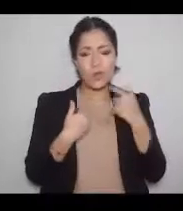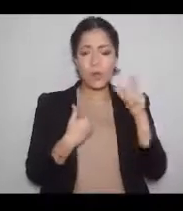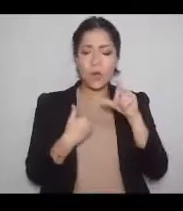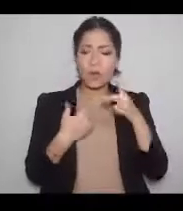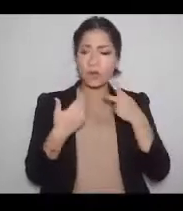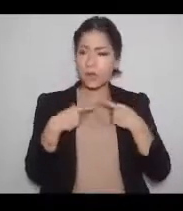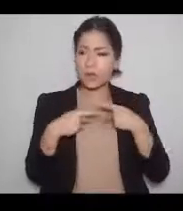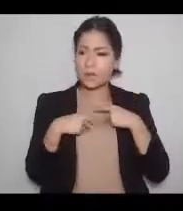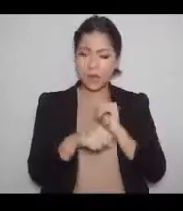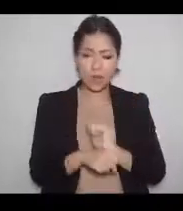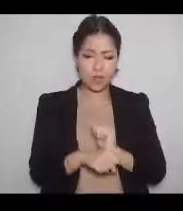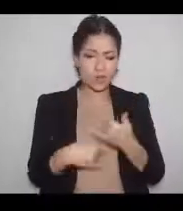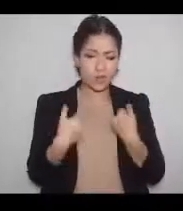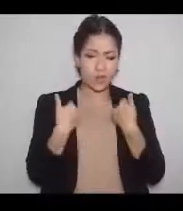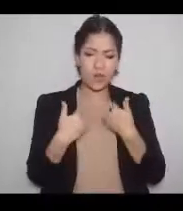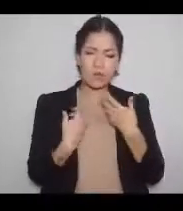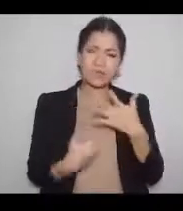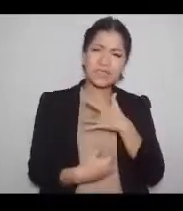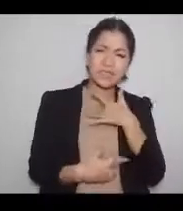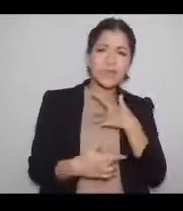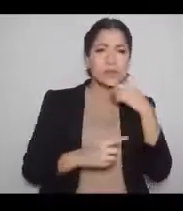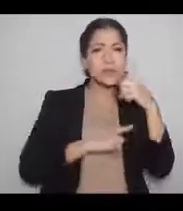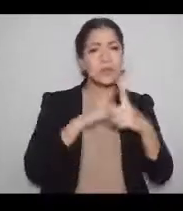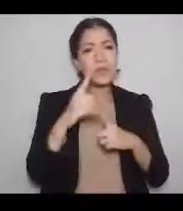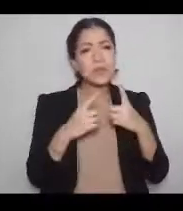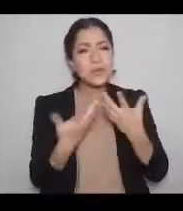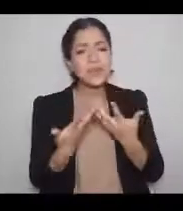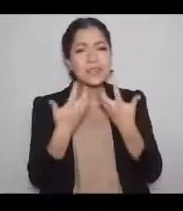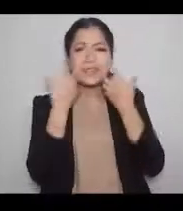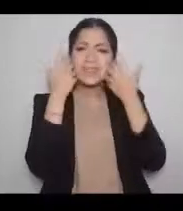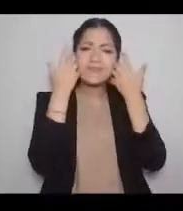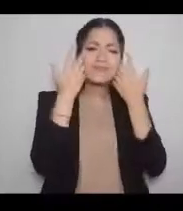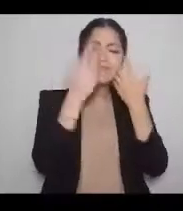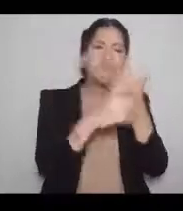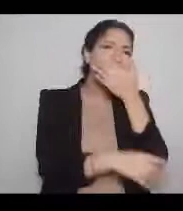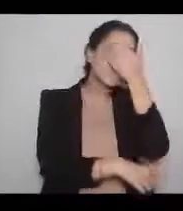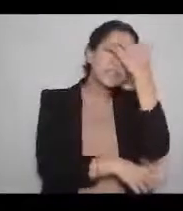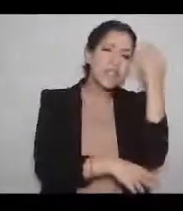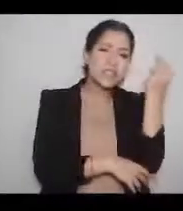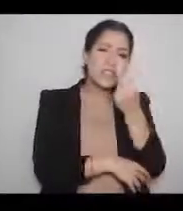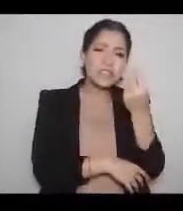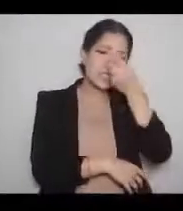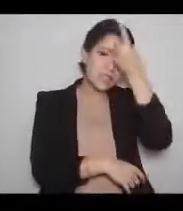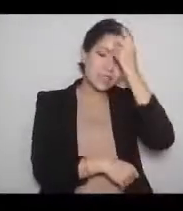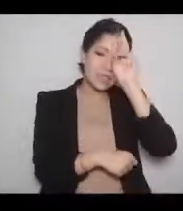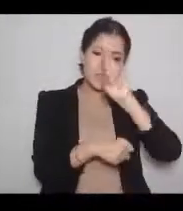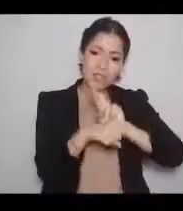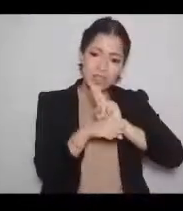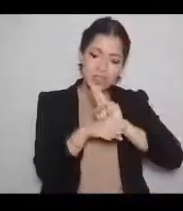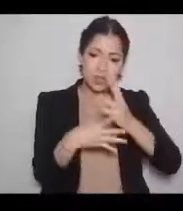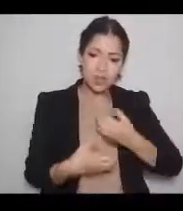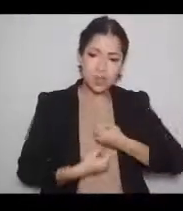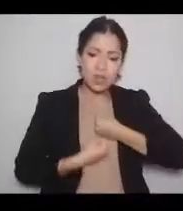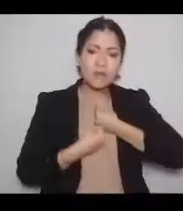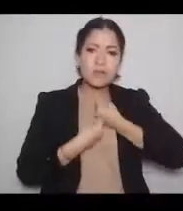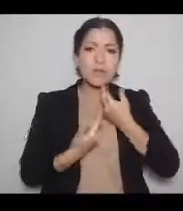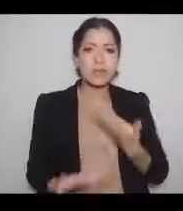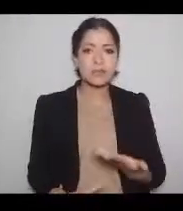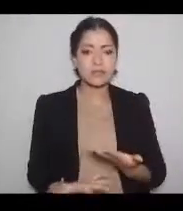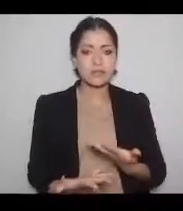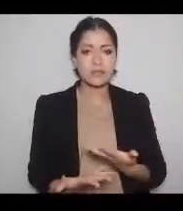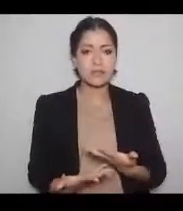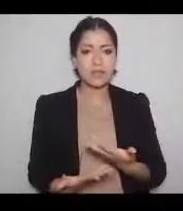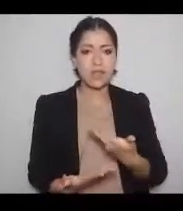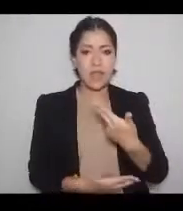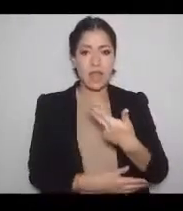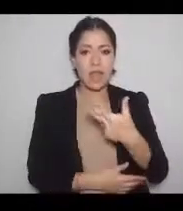duda, no sabe lo que quiere. Necesita que el director le revele sus instintos. ¡Hamlet! Solo